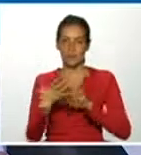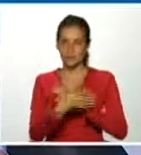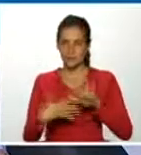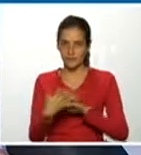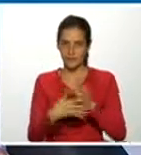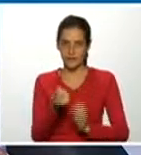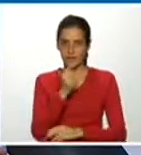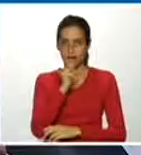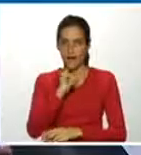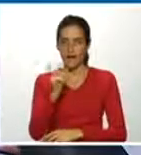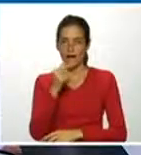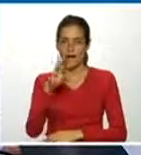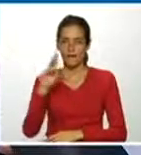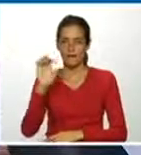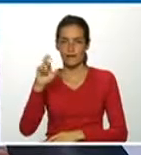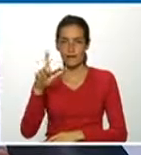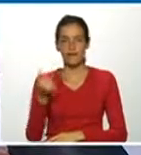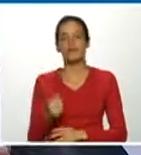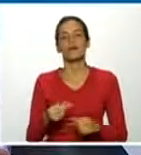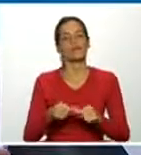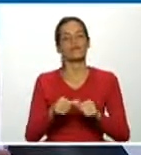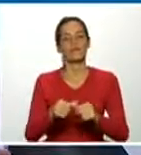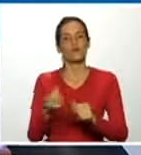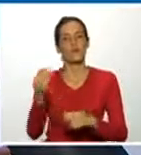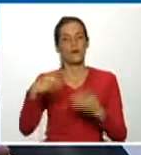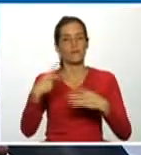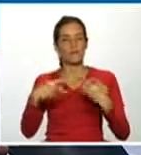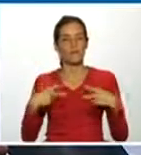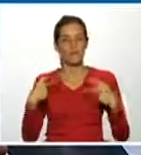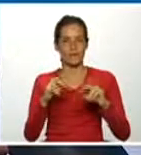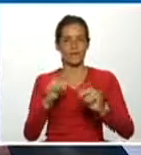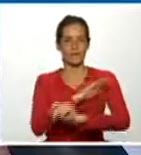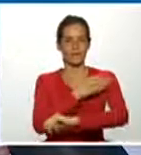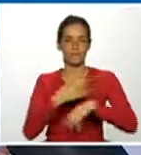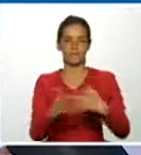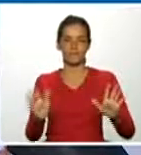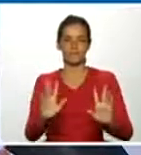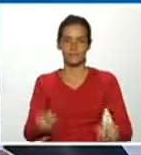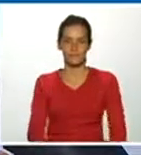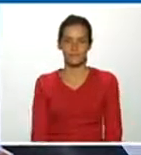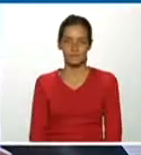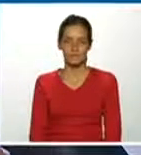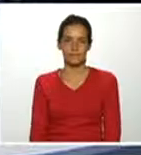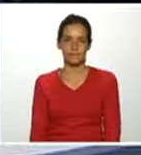de señas y mi persona, Gabriel Amaro. Les deseamos que continúen con la programación de Vive, el canal de Poder Popular.